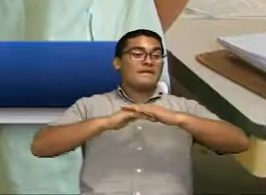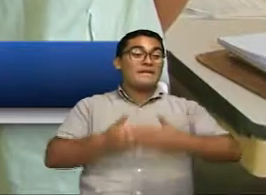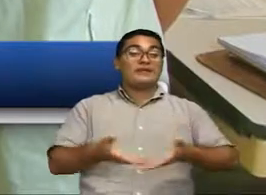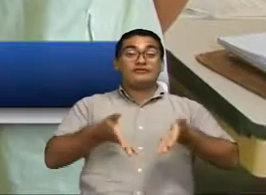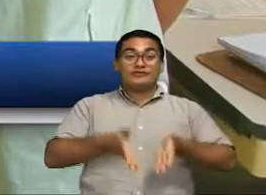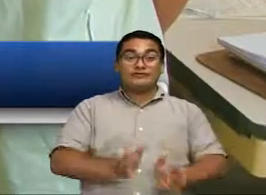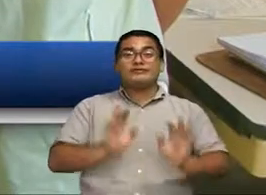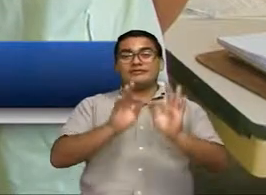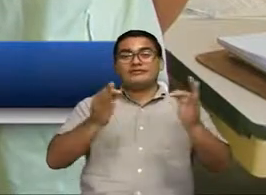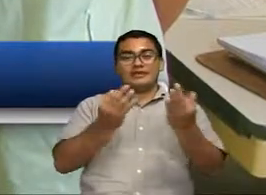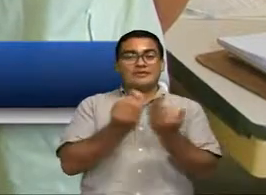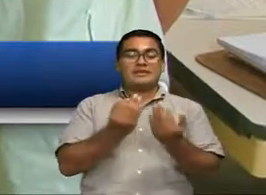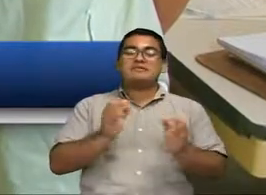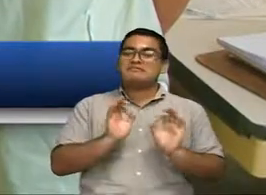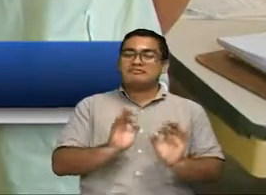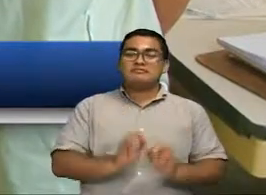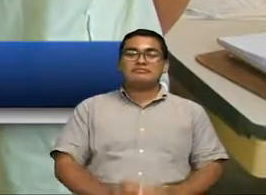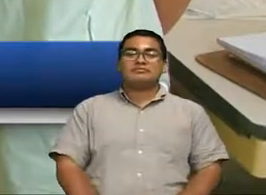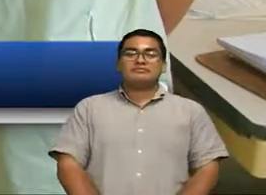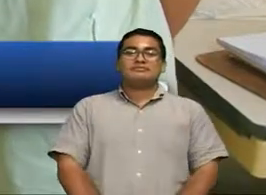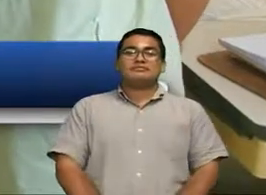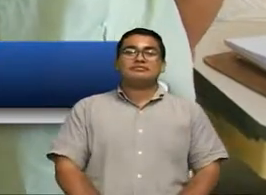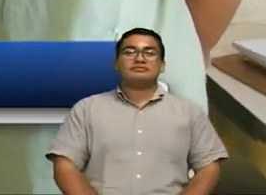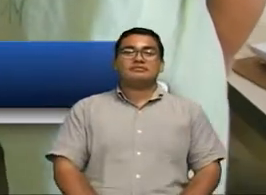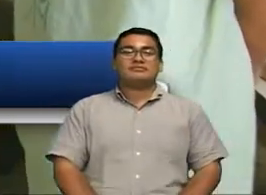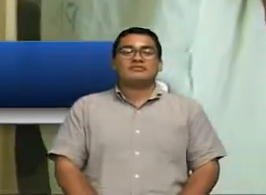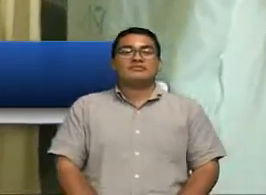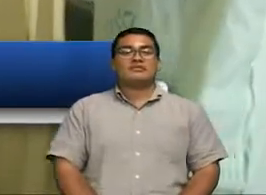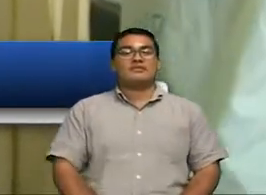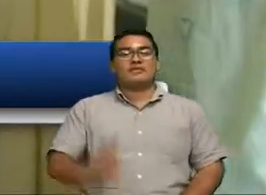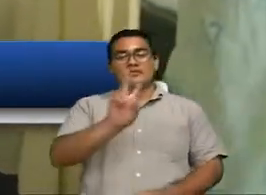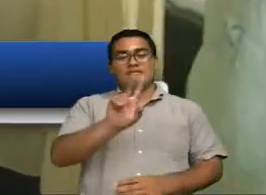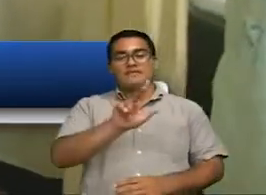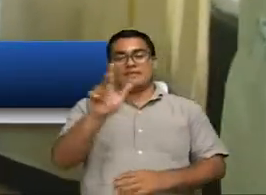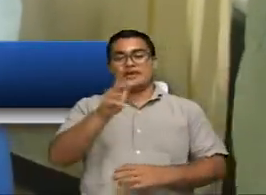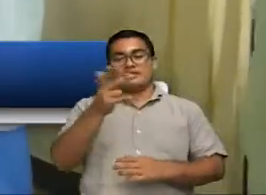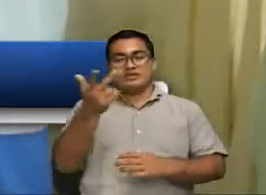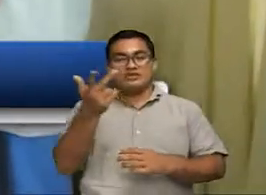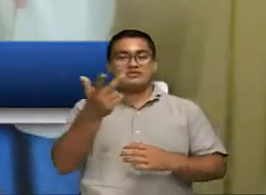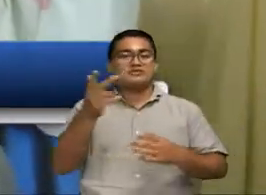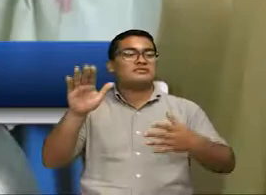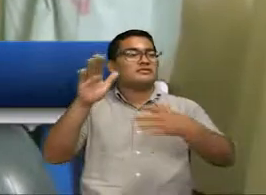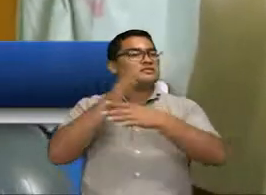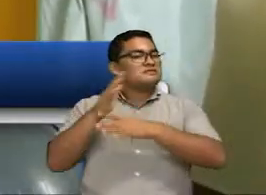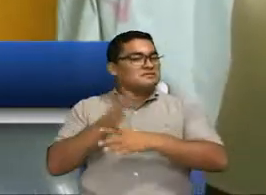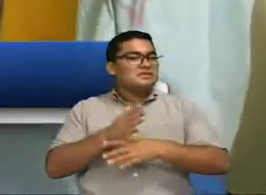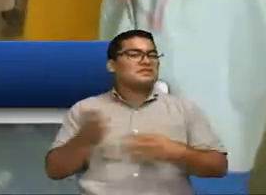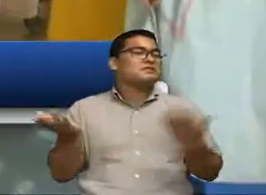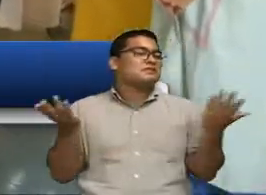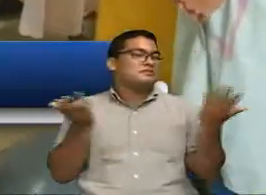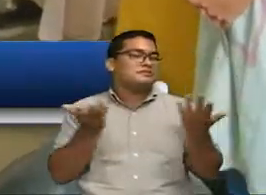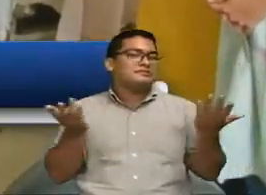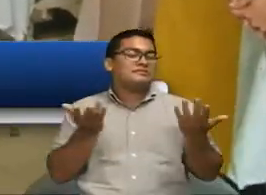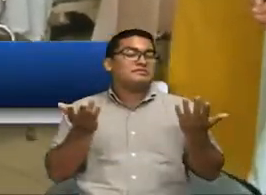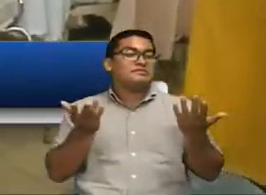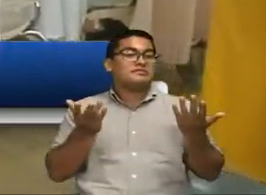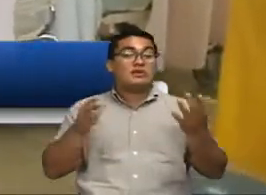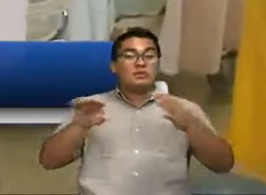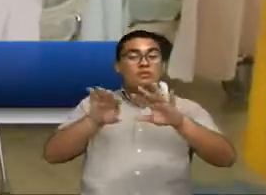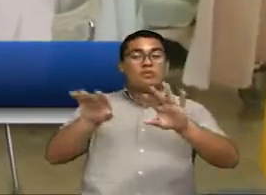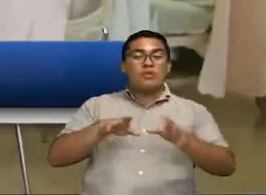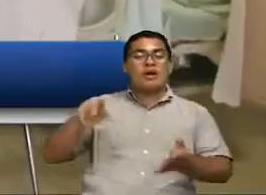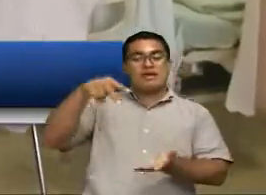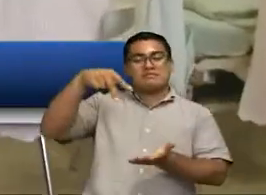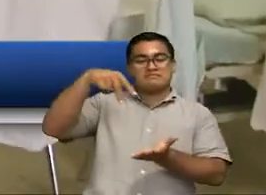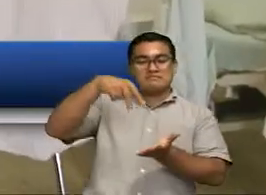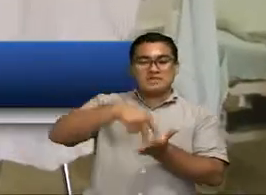familia. Sí, está bien. Generalmente las 28 posiciones las vamos a tener de acuerdo a si la paciente está de pie o